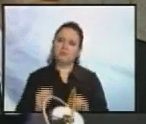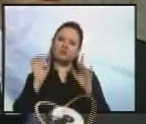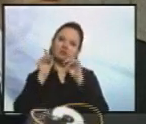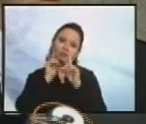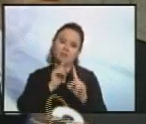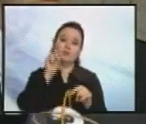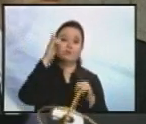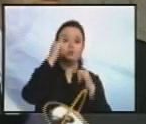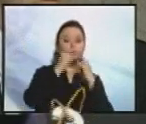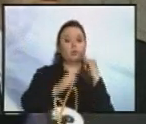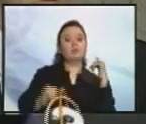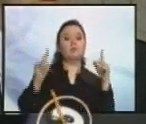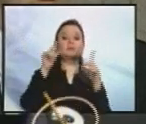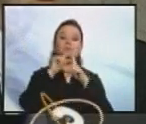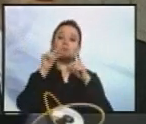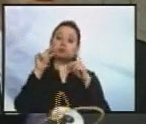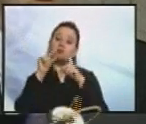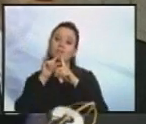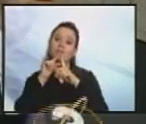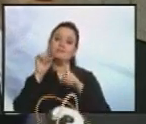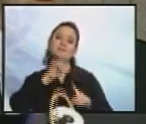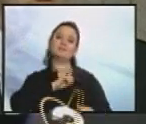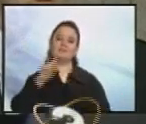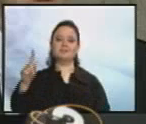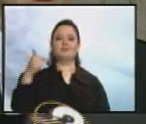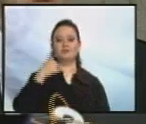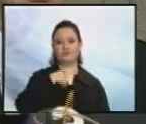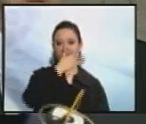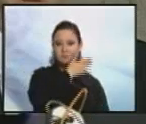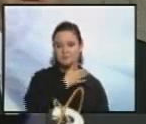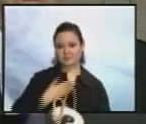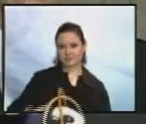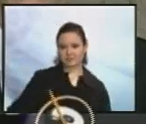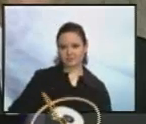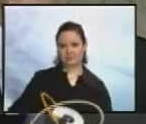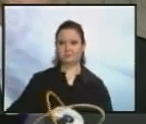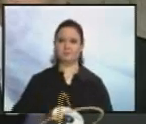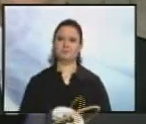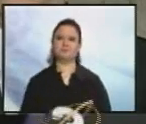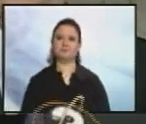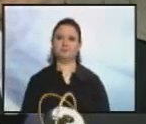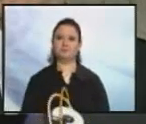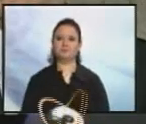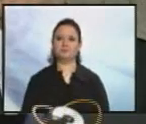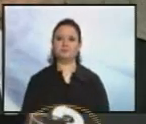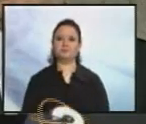último mensaje en mi calidad de mandatario de la nación.